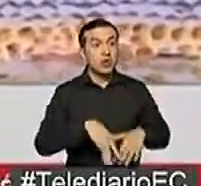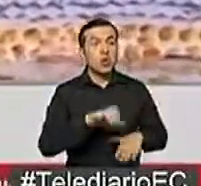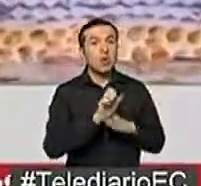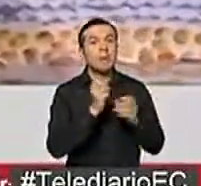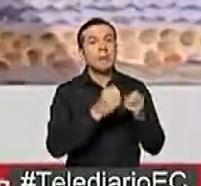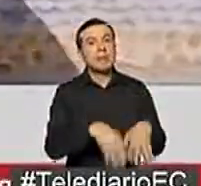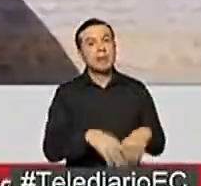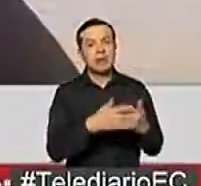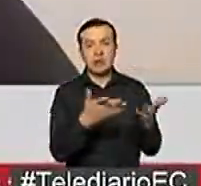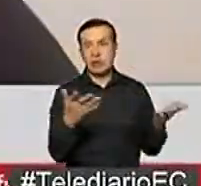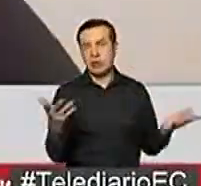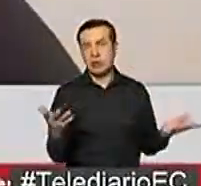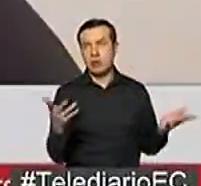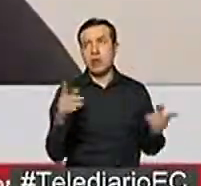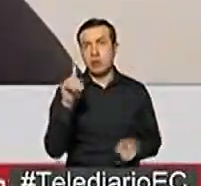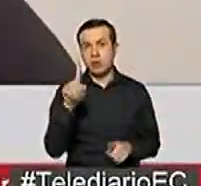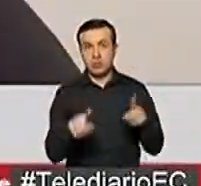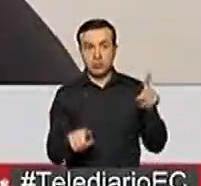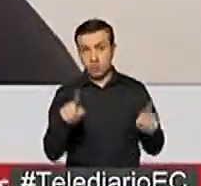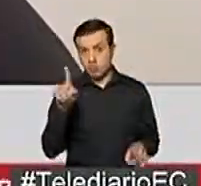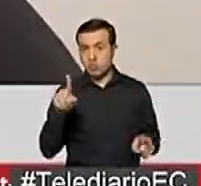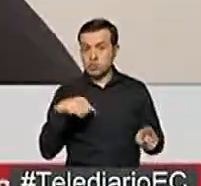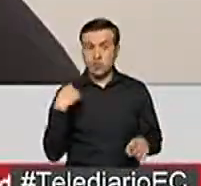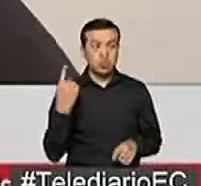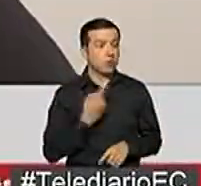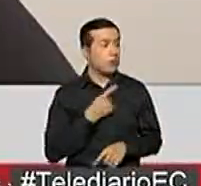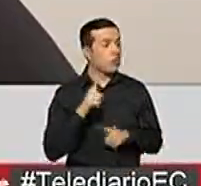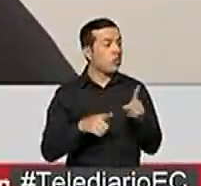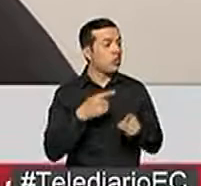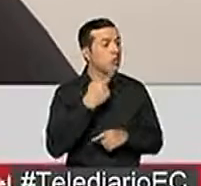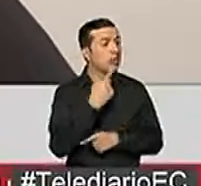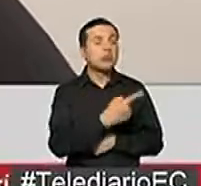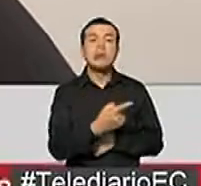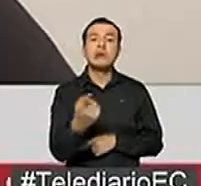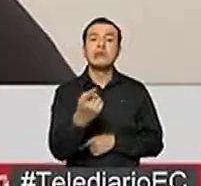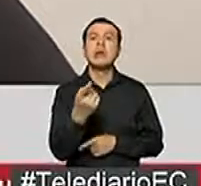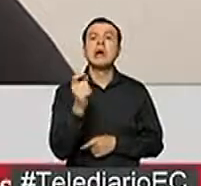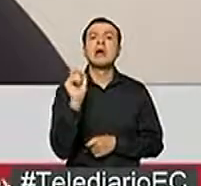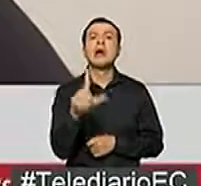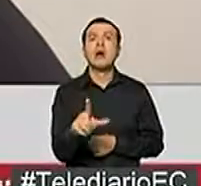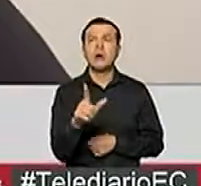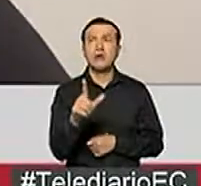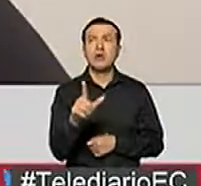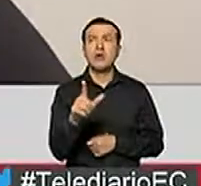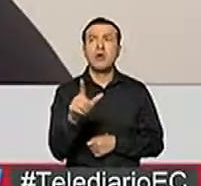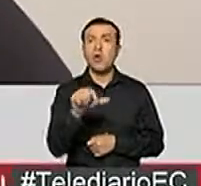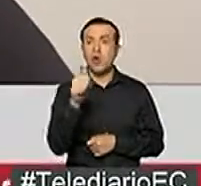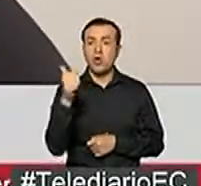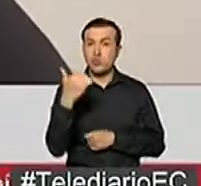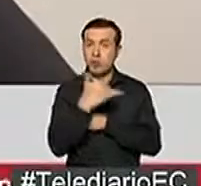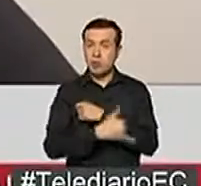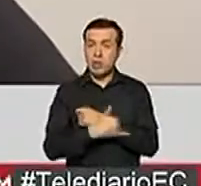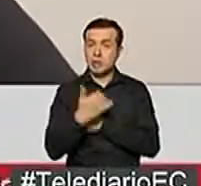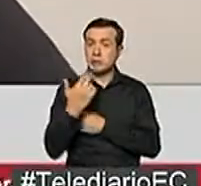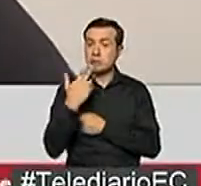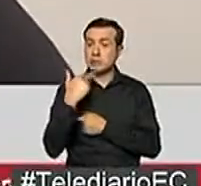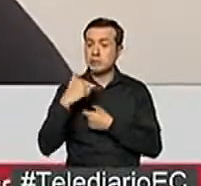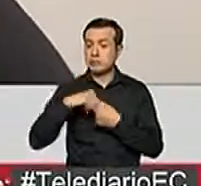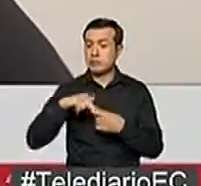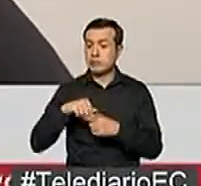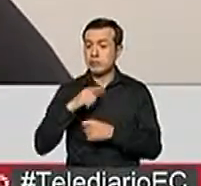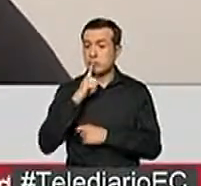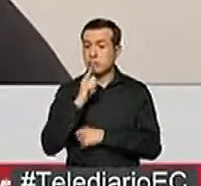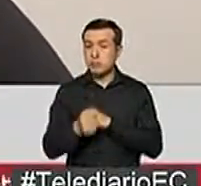Ecuador. Hay gente que la miel de nosotros la dicen que es cara y miel de otro país es más barata. ¿Y qué hacen los